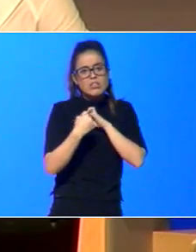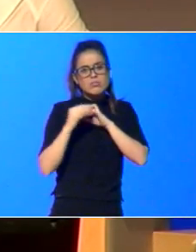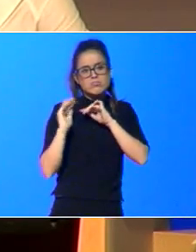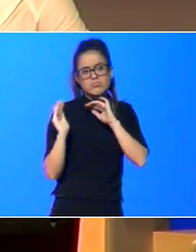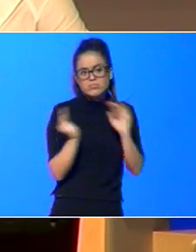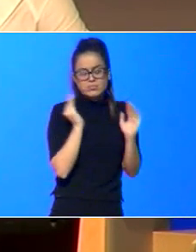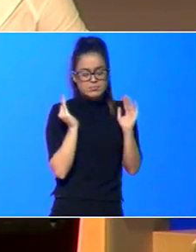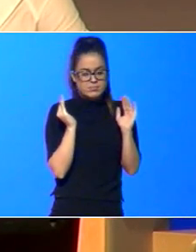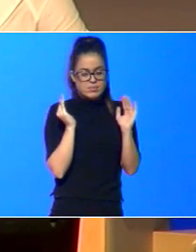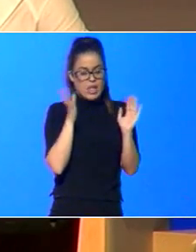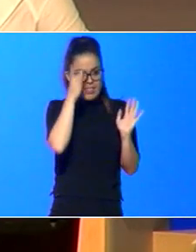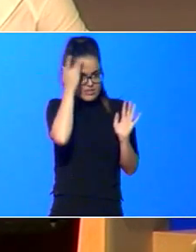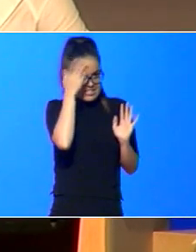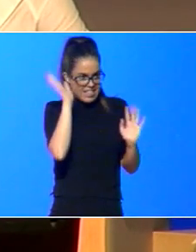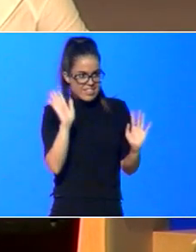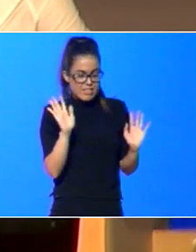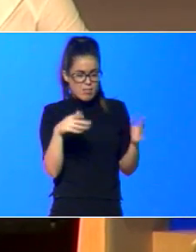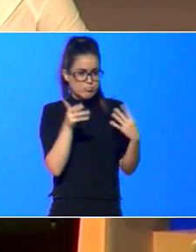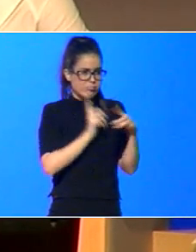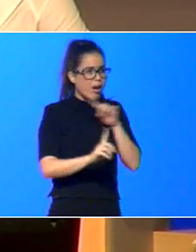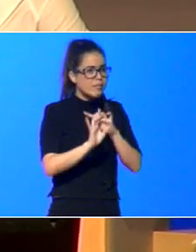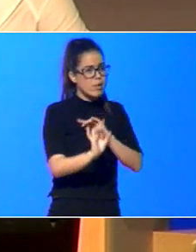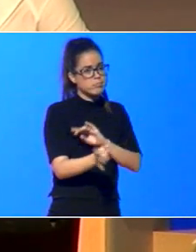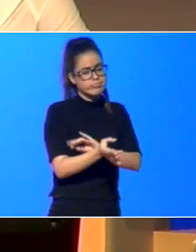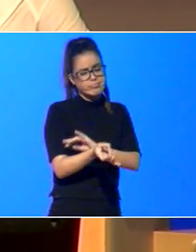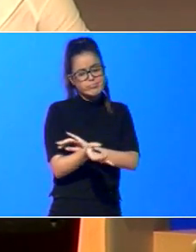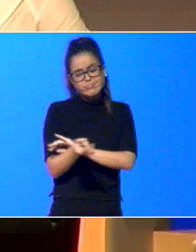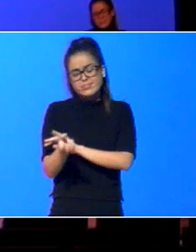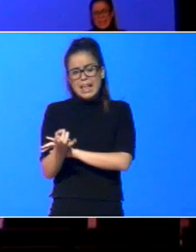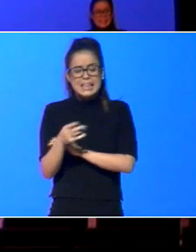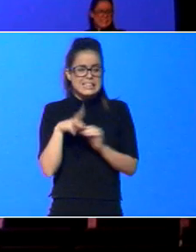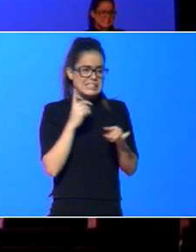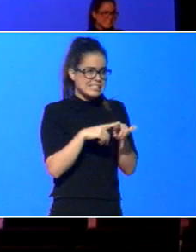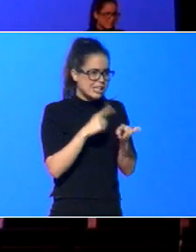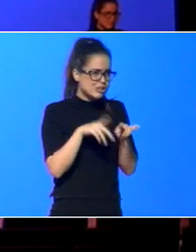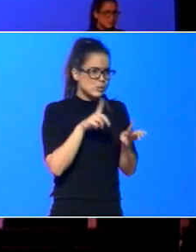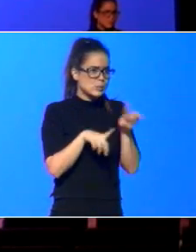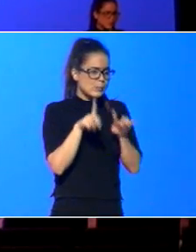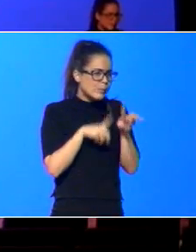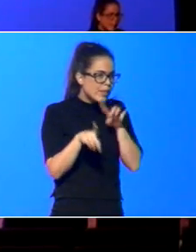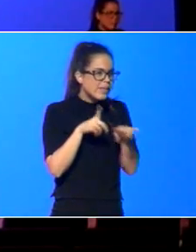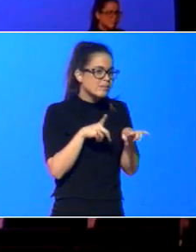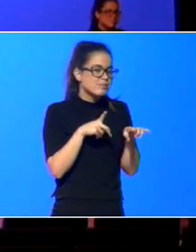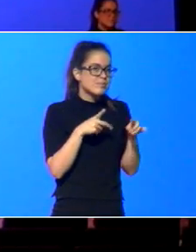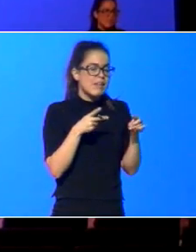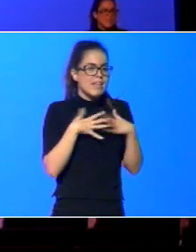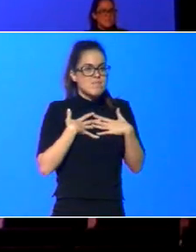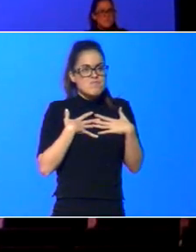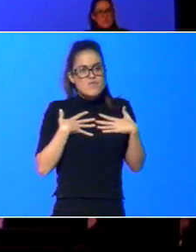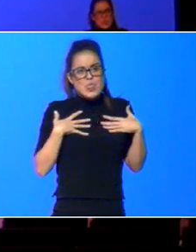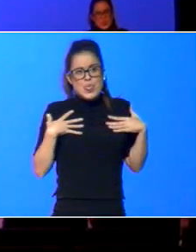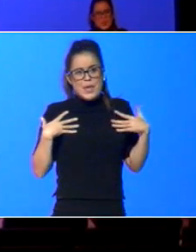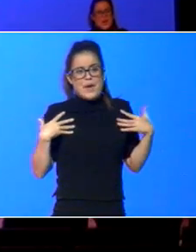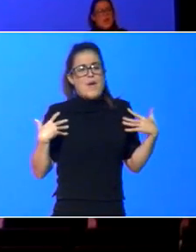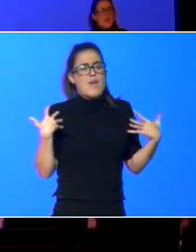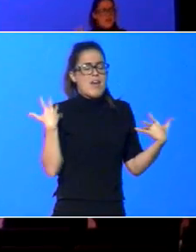adolescencia, ¿no? Pues un montón de problemas, identidad, sexualidad, aparece todo, revolución hormonal, todo, y que